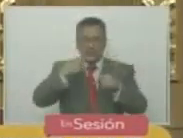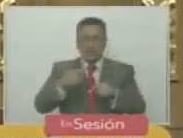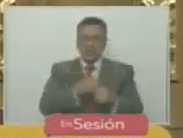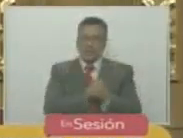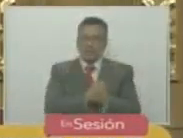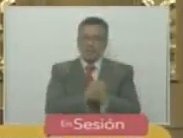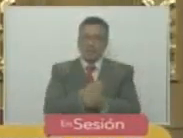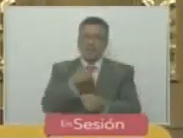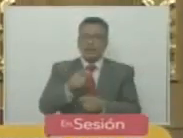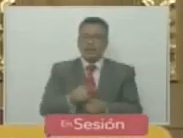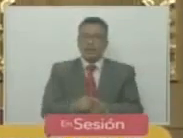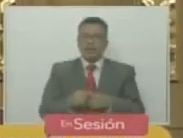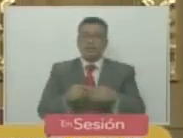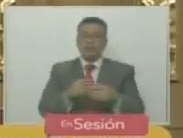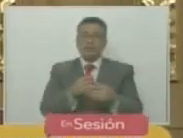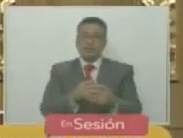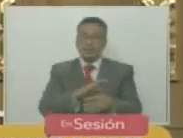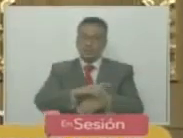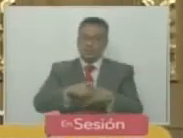amor, frenesí.